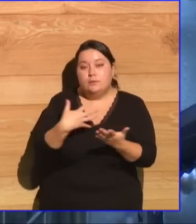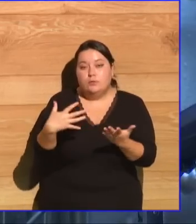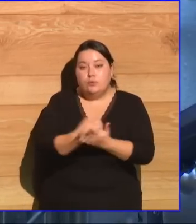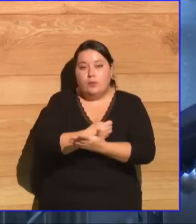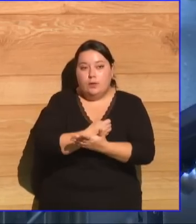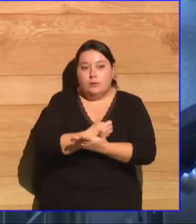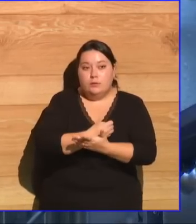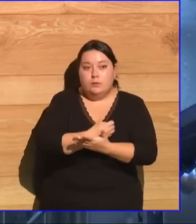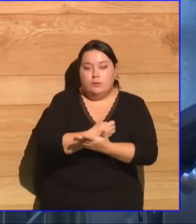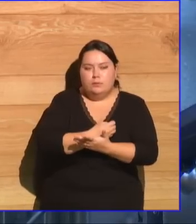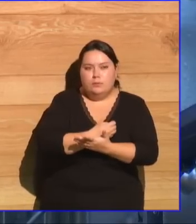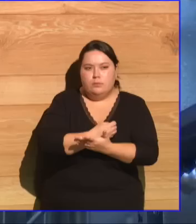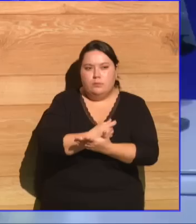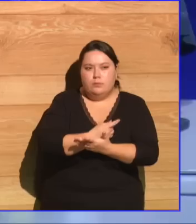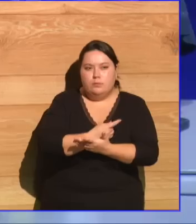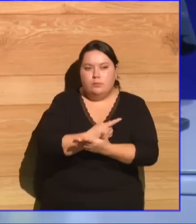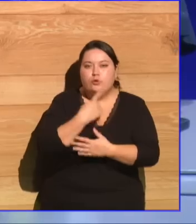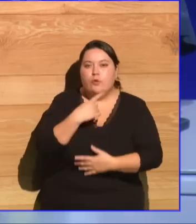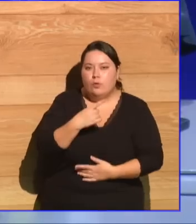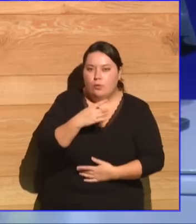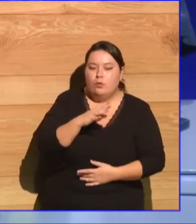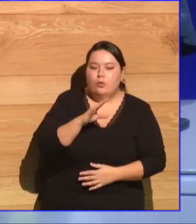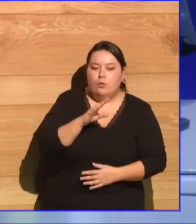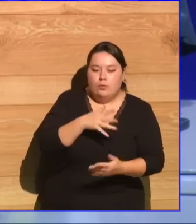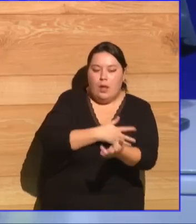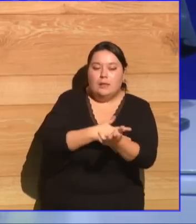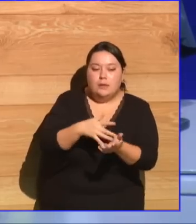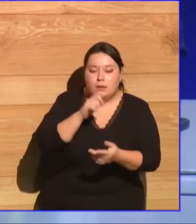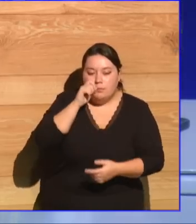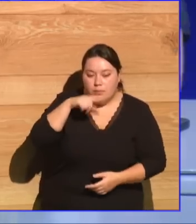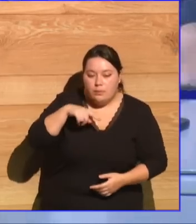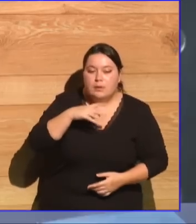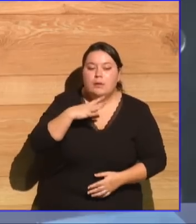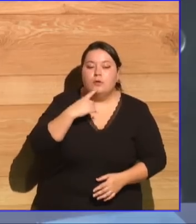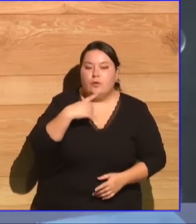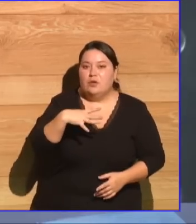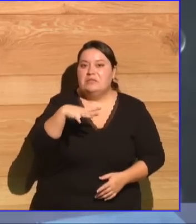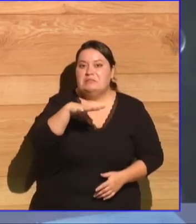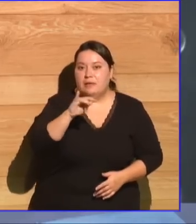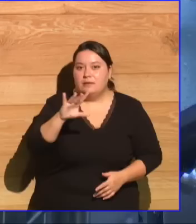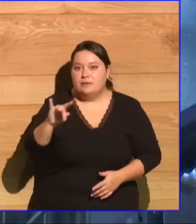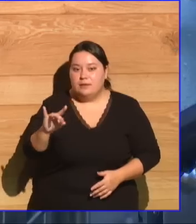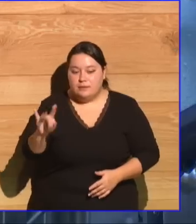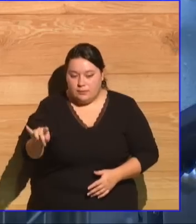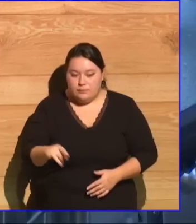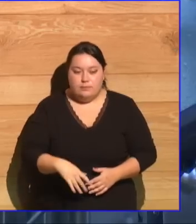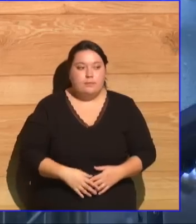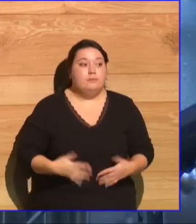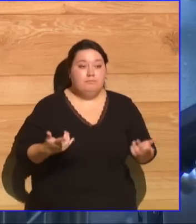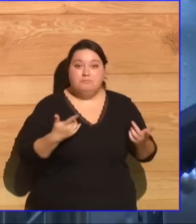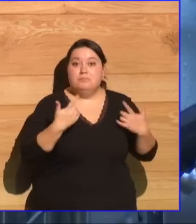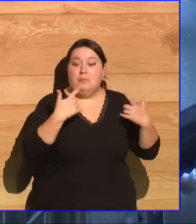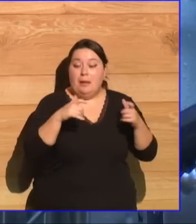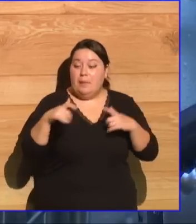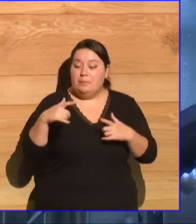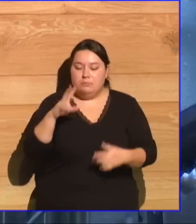sorbo un poquito por la nariz y digo, claro que sí, claro que sí. Porque todas y cada una de las veces veo cómo está